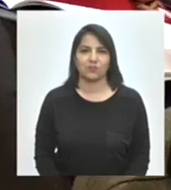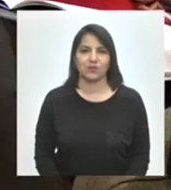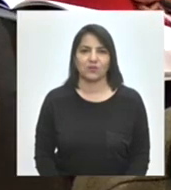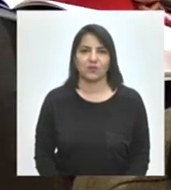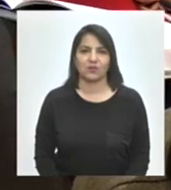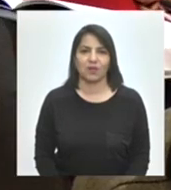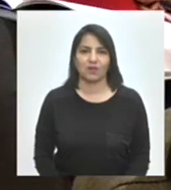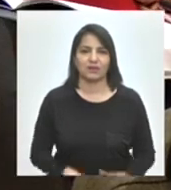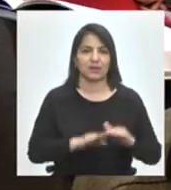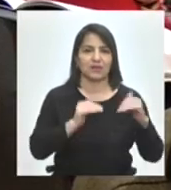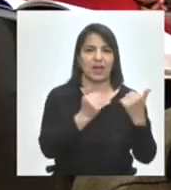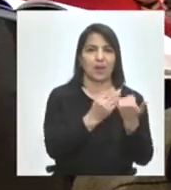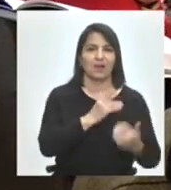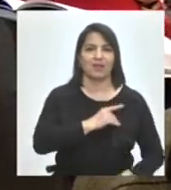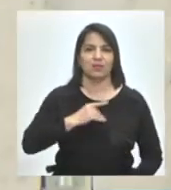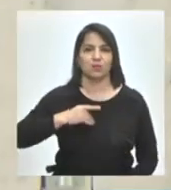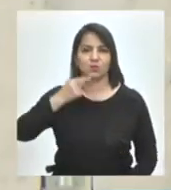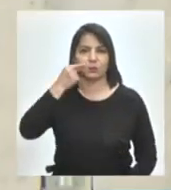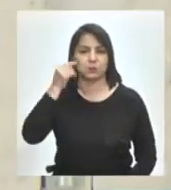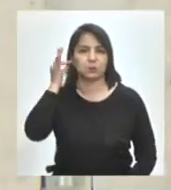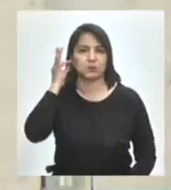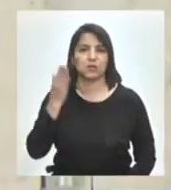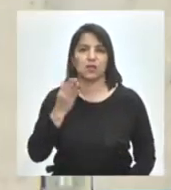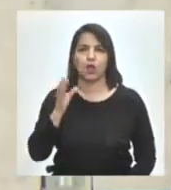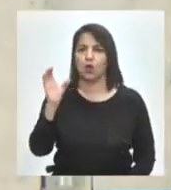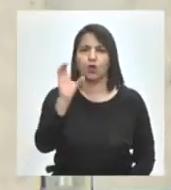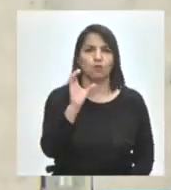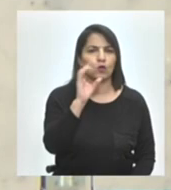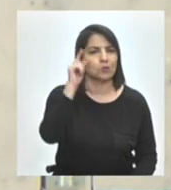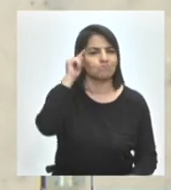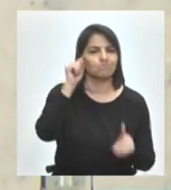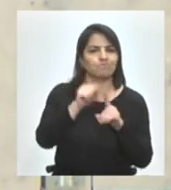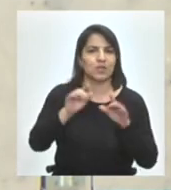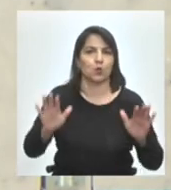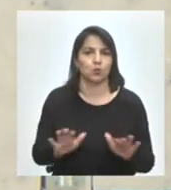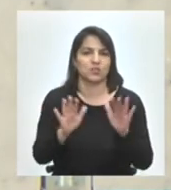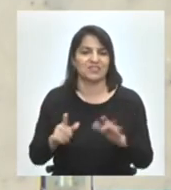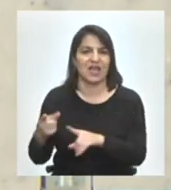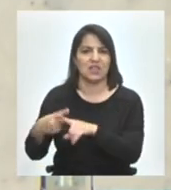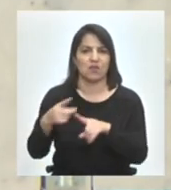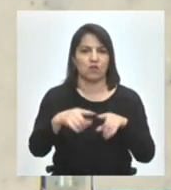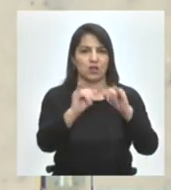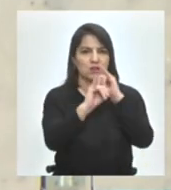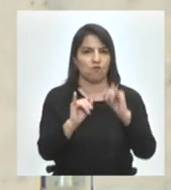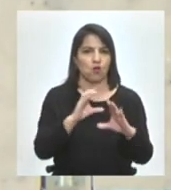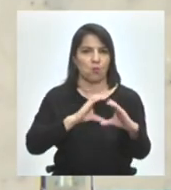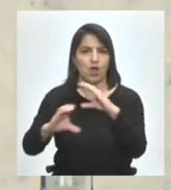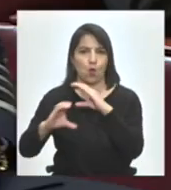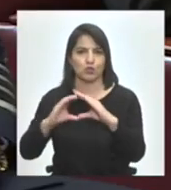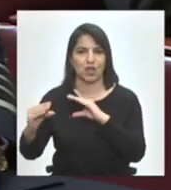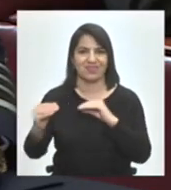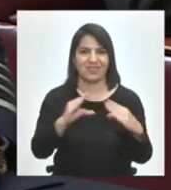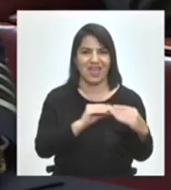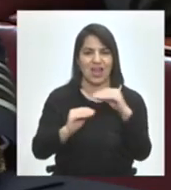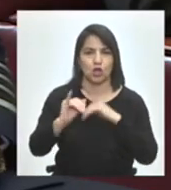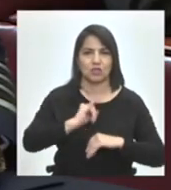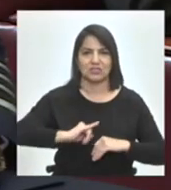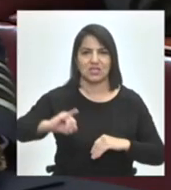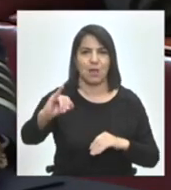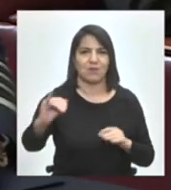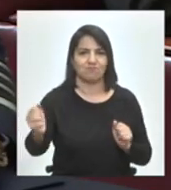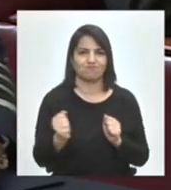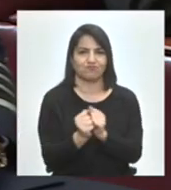En la Cámara de Diputadas y Diputados hemos buscado potenciar las distintas formas de comunicación y diálogo permanente con la